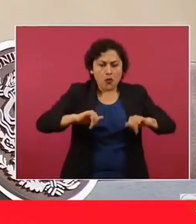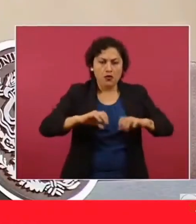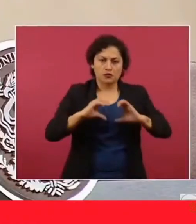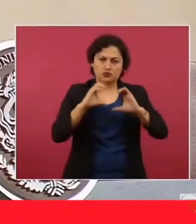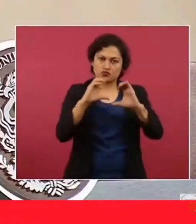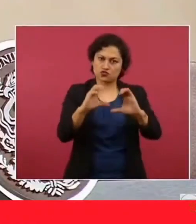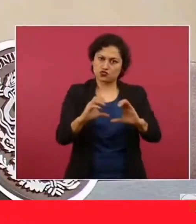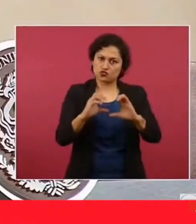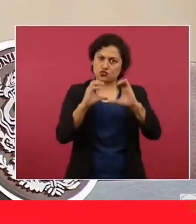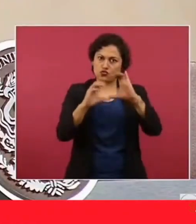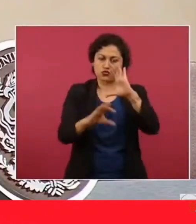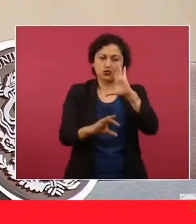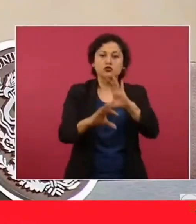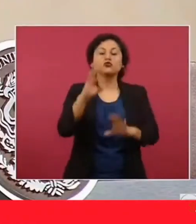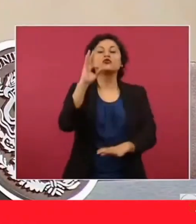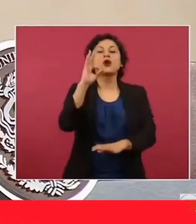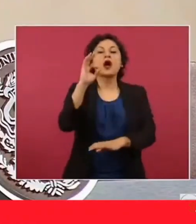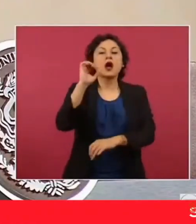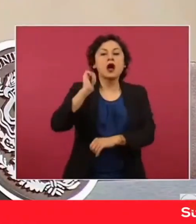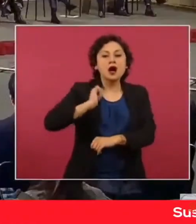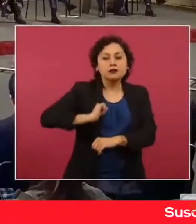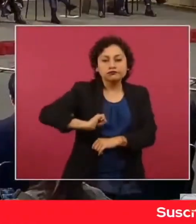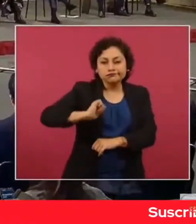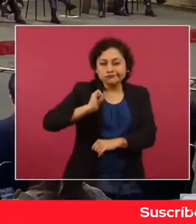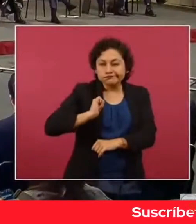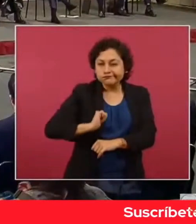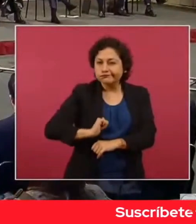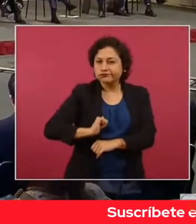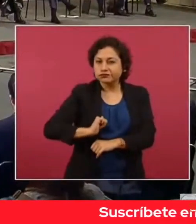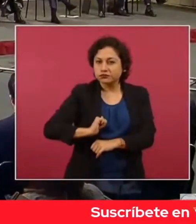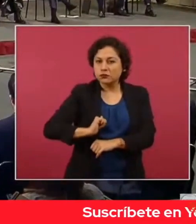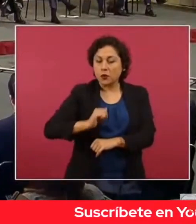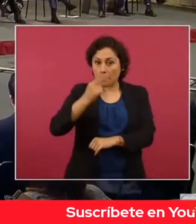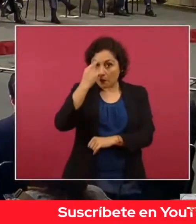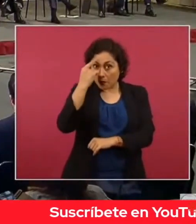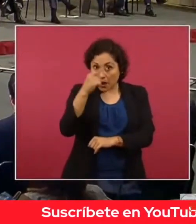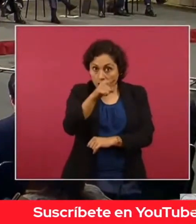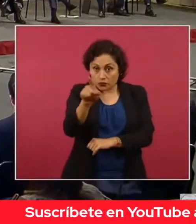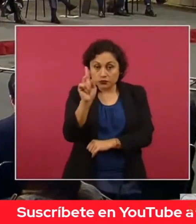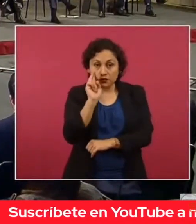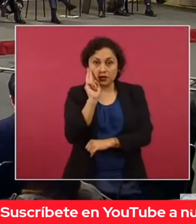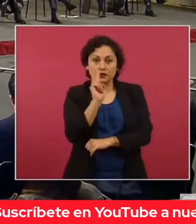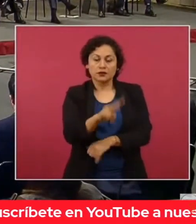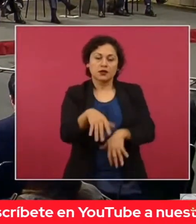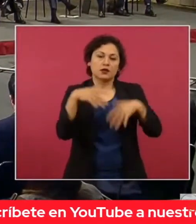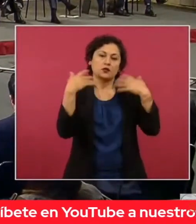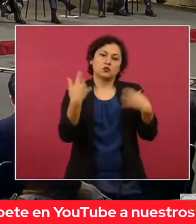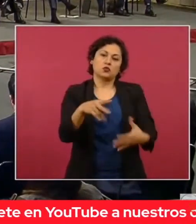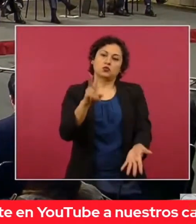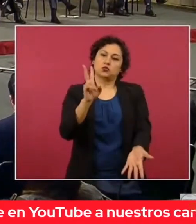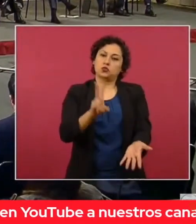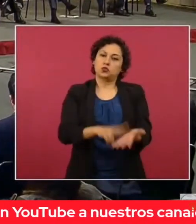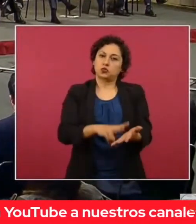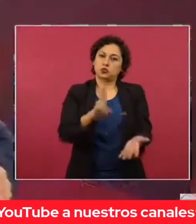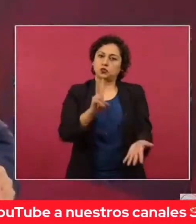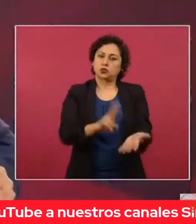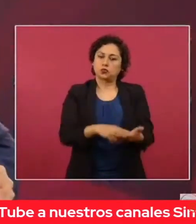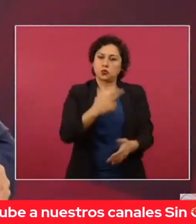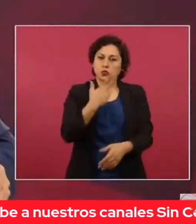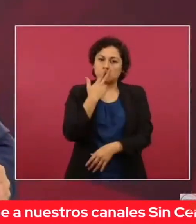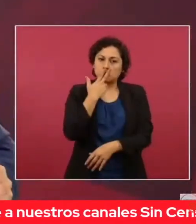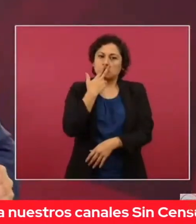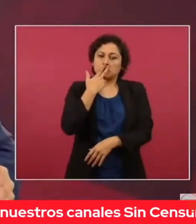permite verdaderamente poner en valor estos tesoros del patrimonio mexicano que